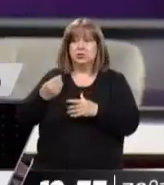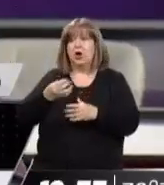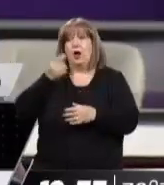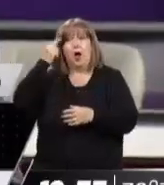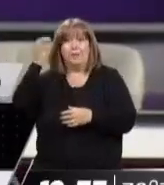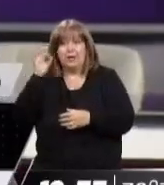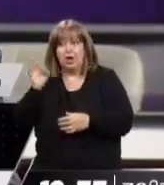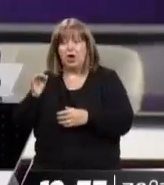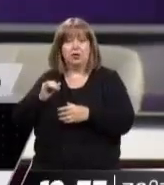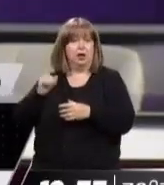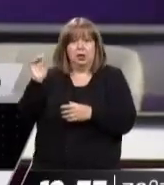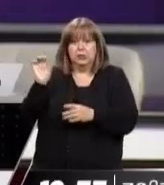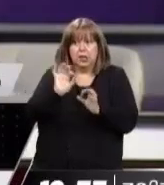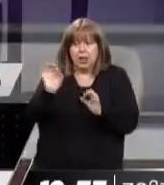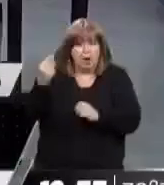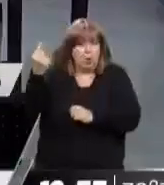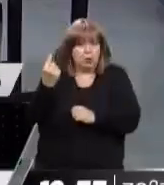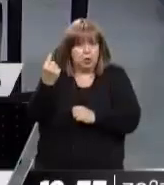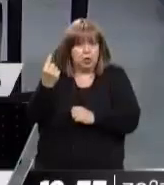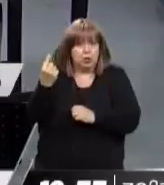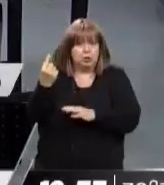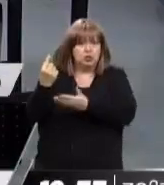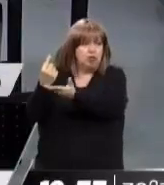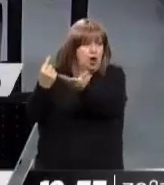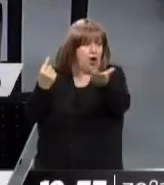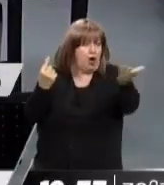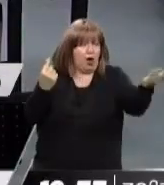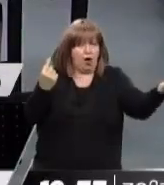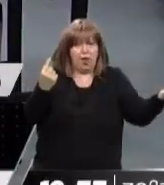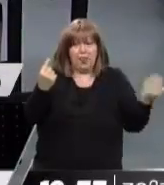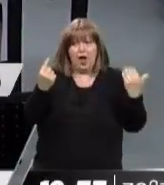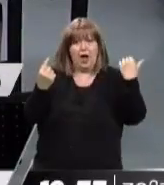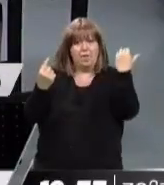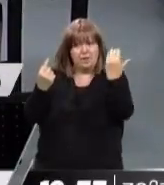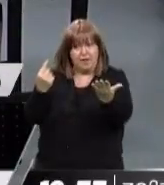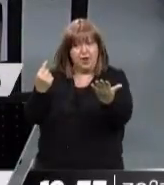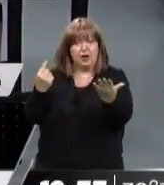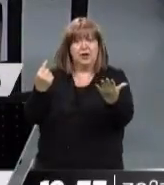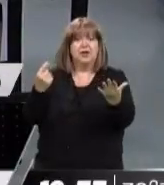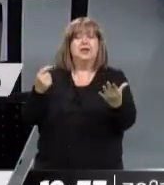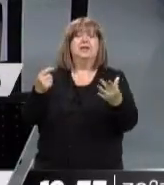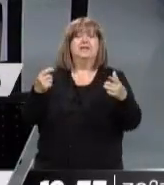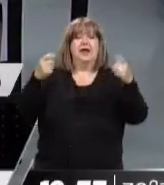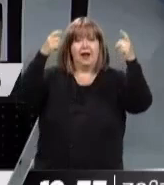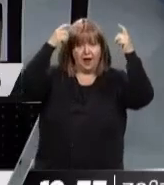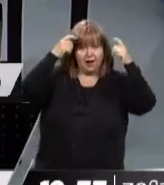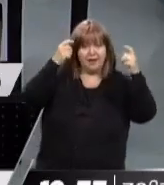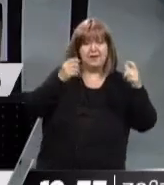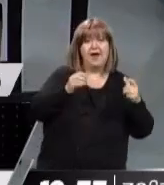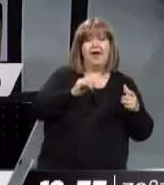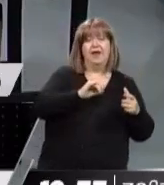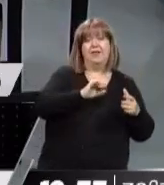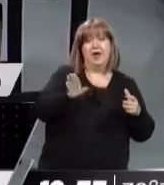en base a esto... Y nadie... Se podría haber presentado, digo, en ese momento, claro, y no se hizo. Se podría haber presentado y haber hablado en favor de la